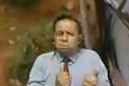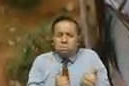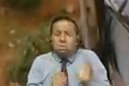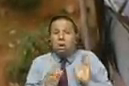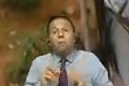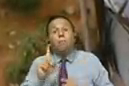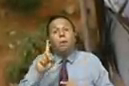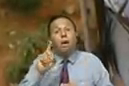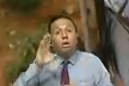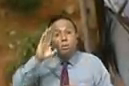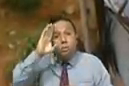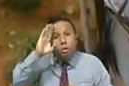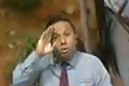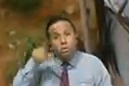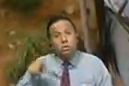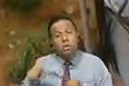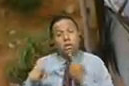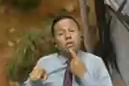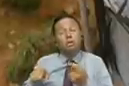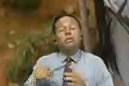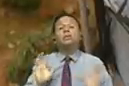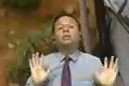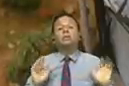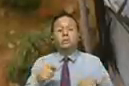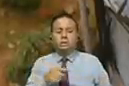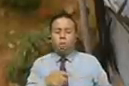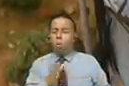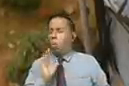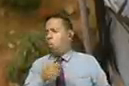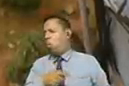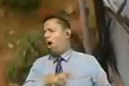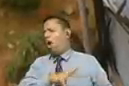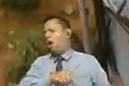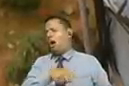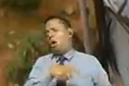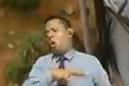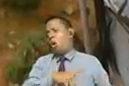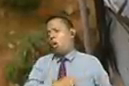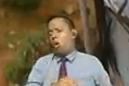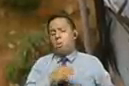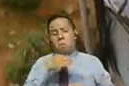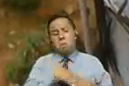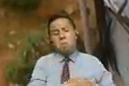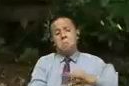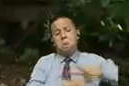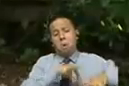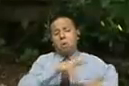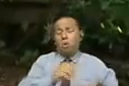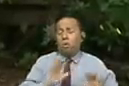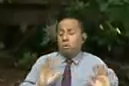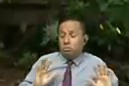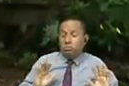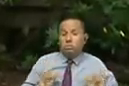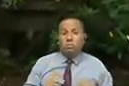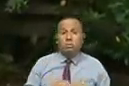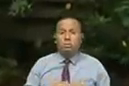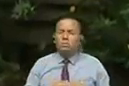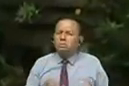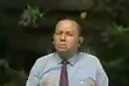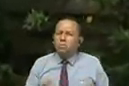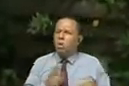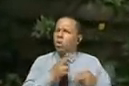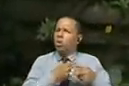había dicho que realmente el muchacho era manos largas, le gustaba meterse en casa por ahí. Nadie recuerda un